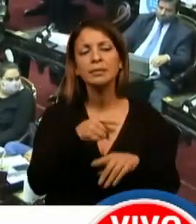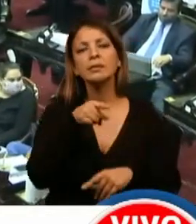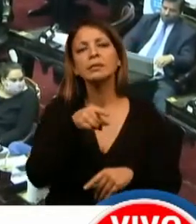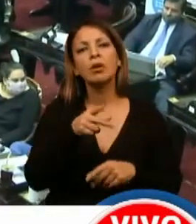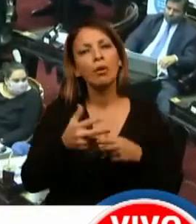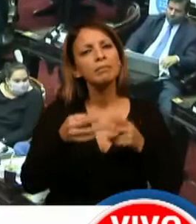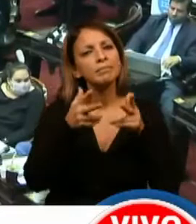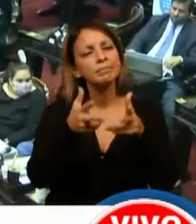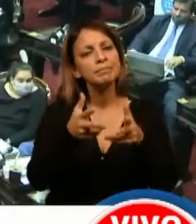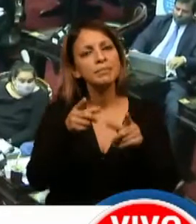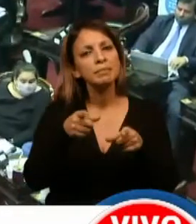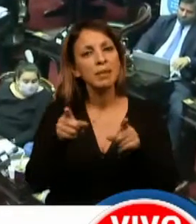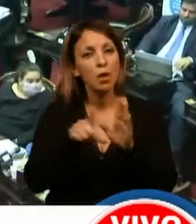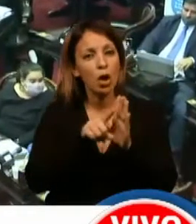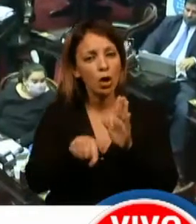que esta